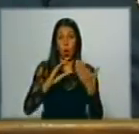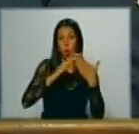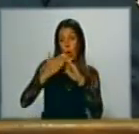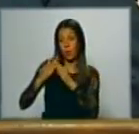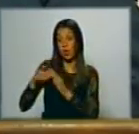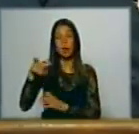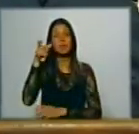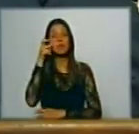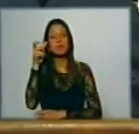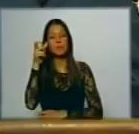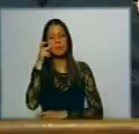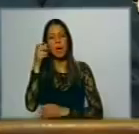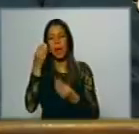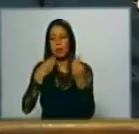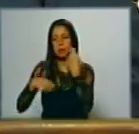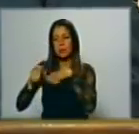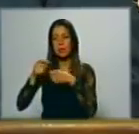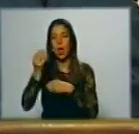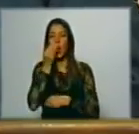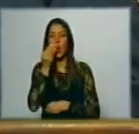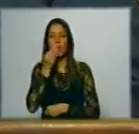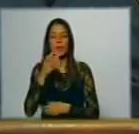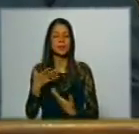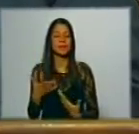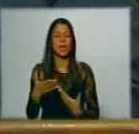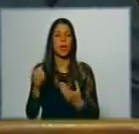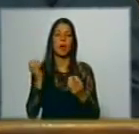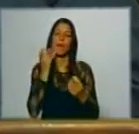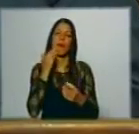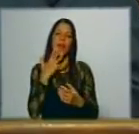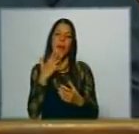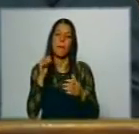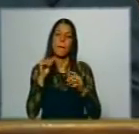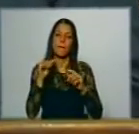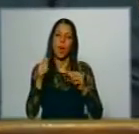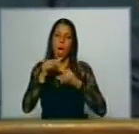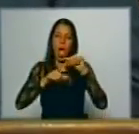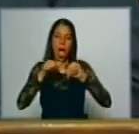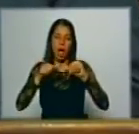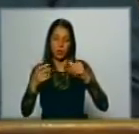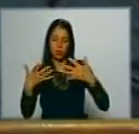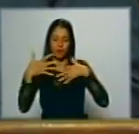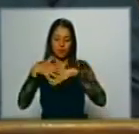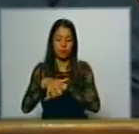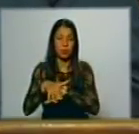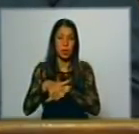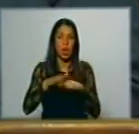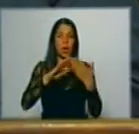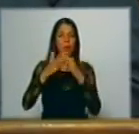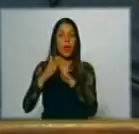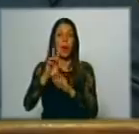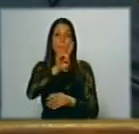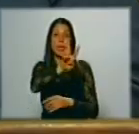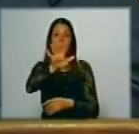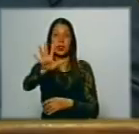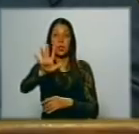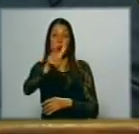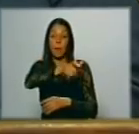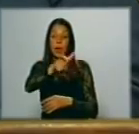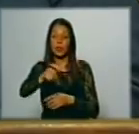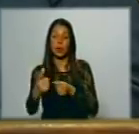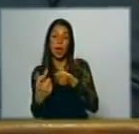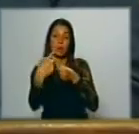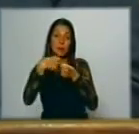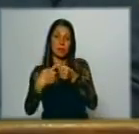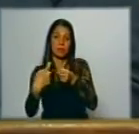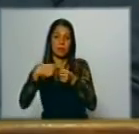a los bienes y servicios toda asociación constituida por un mínimo de 25 personas